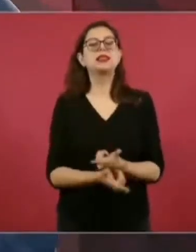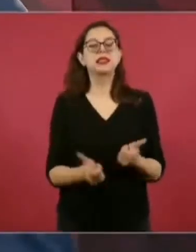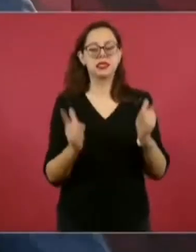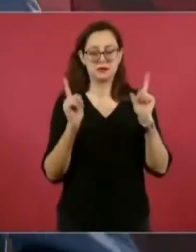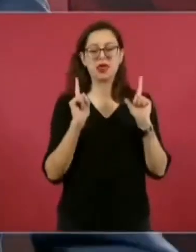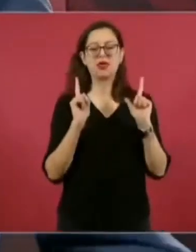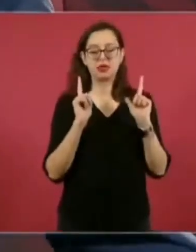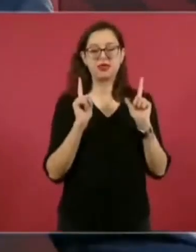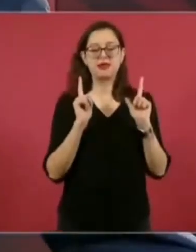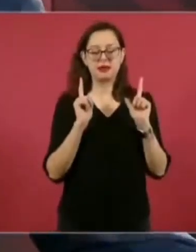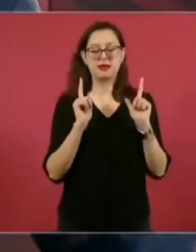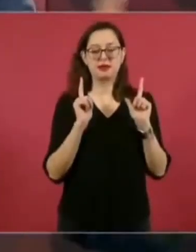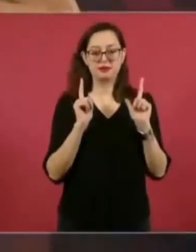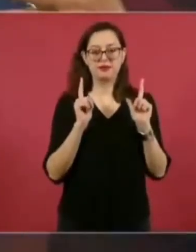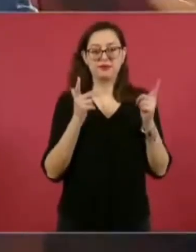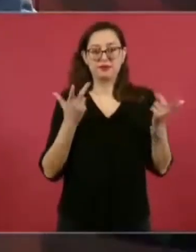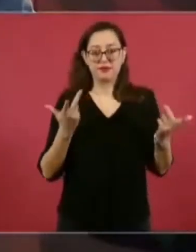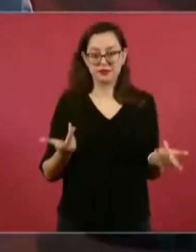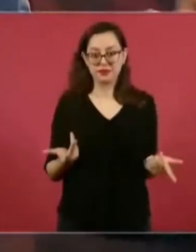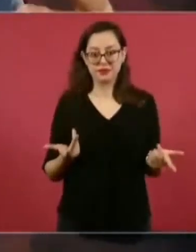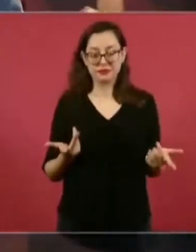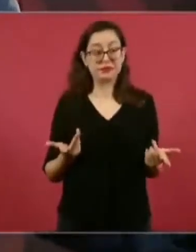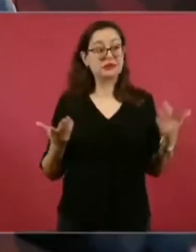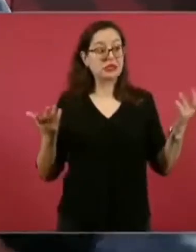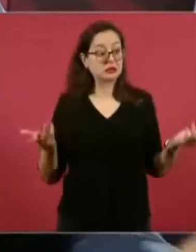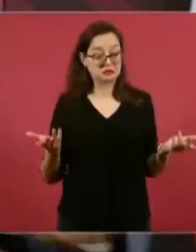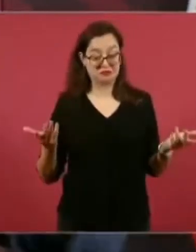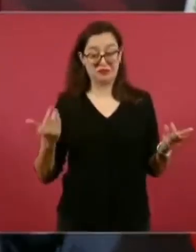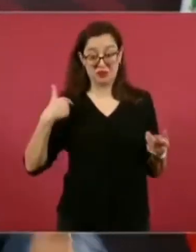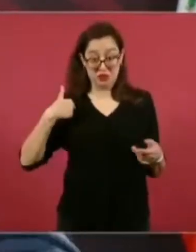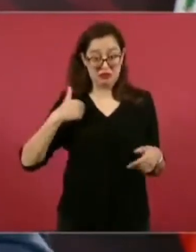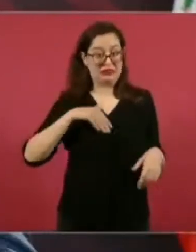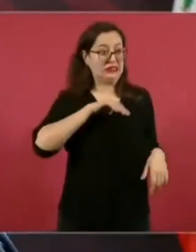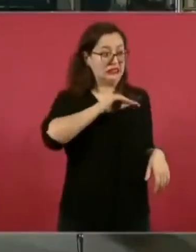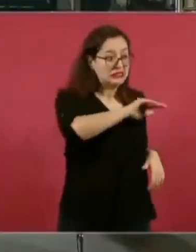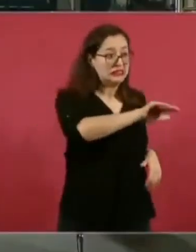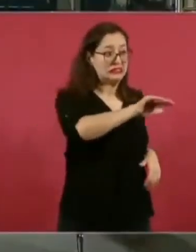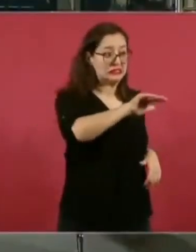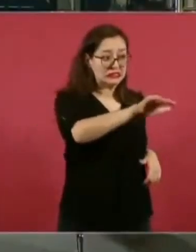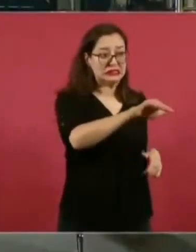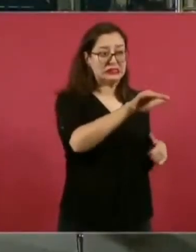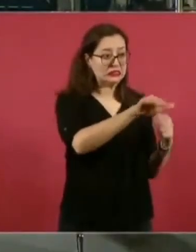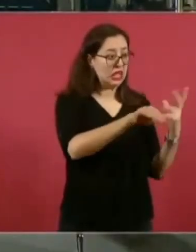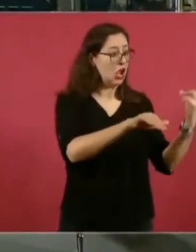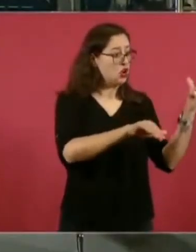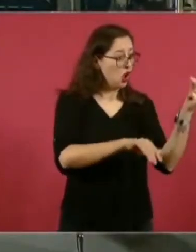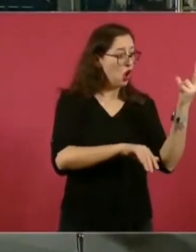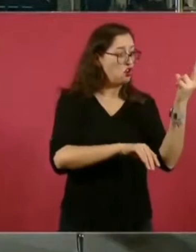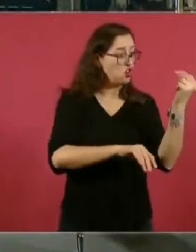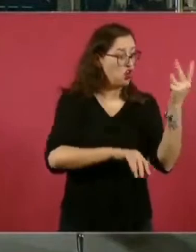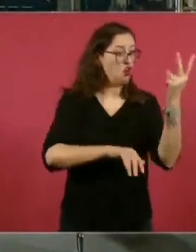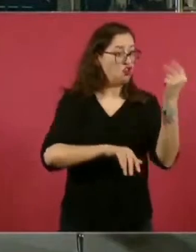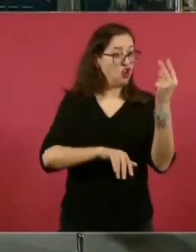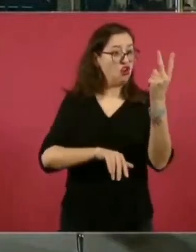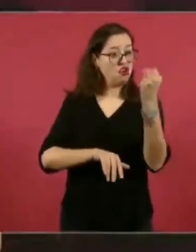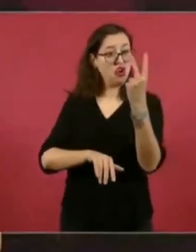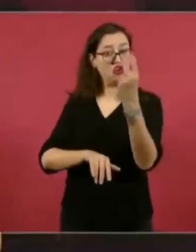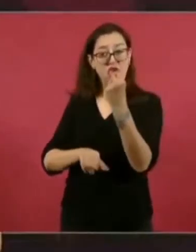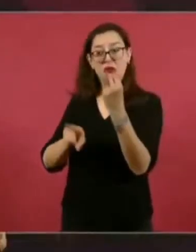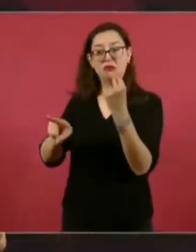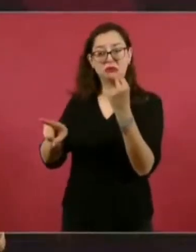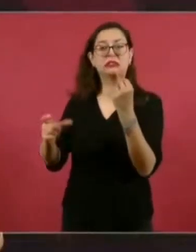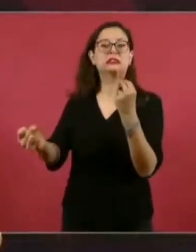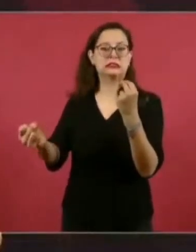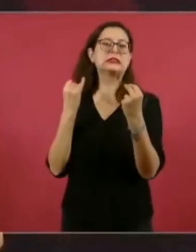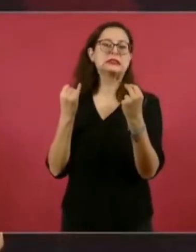al grado que de todos los medios él era el que más nos abría